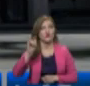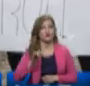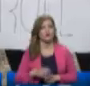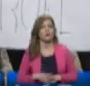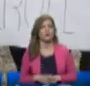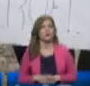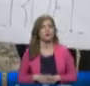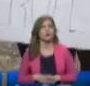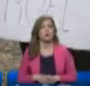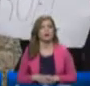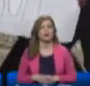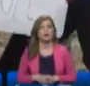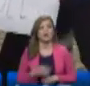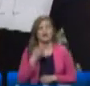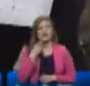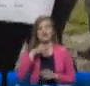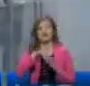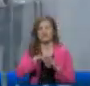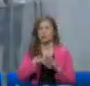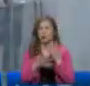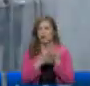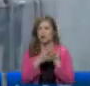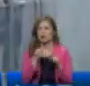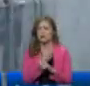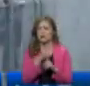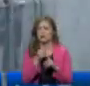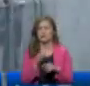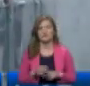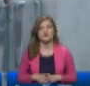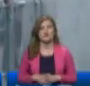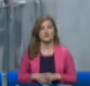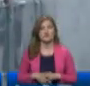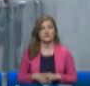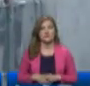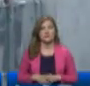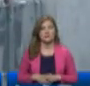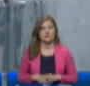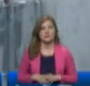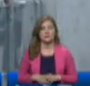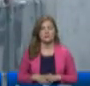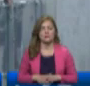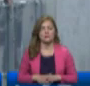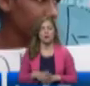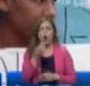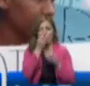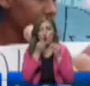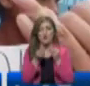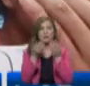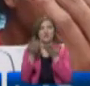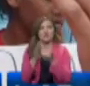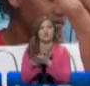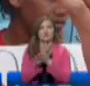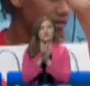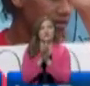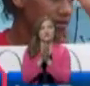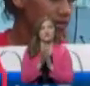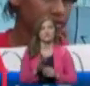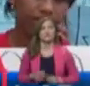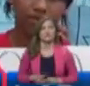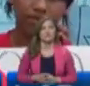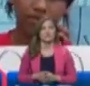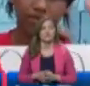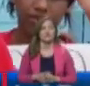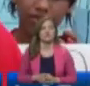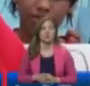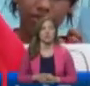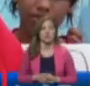ellos, existen malos tratos al interior de este centro carcelario. Lo que no les dan alimento a las personas, lo que no les